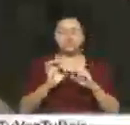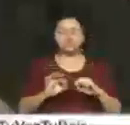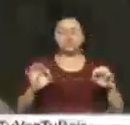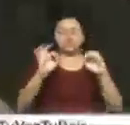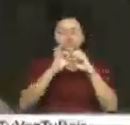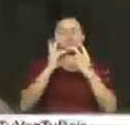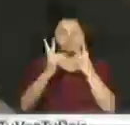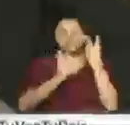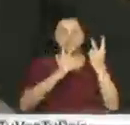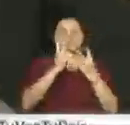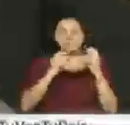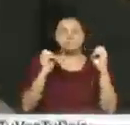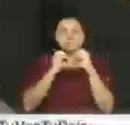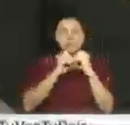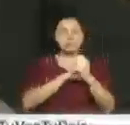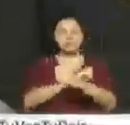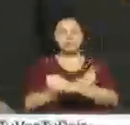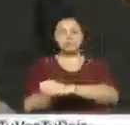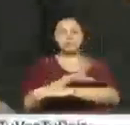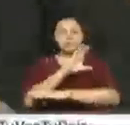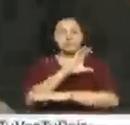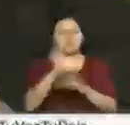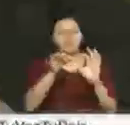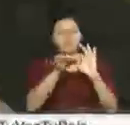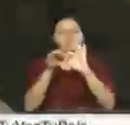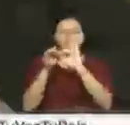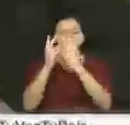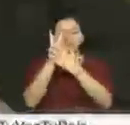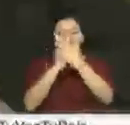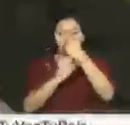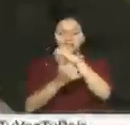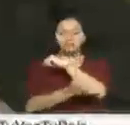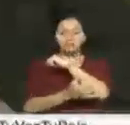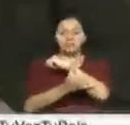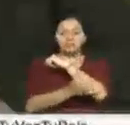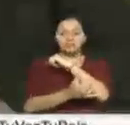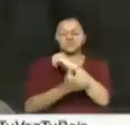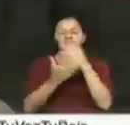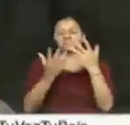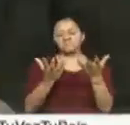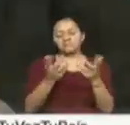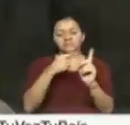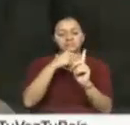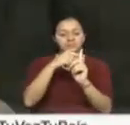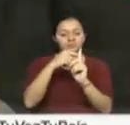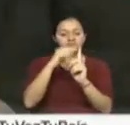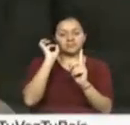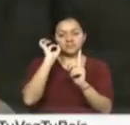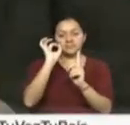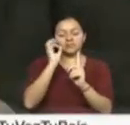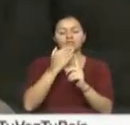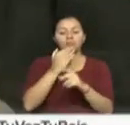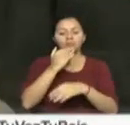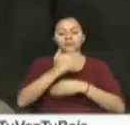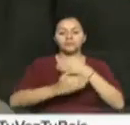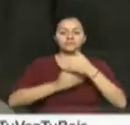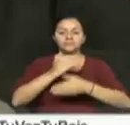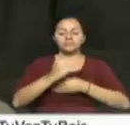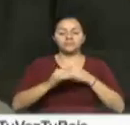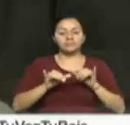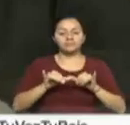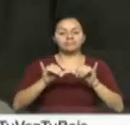visita fortalece nuestra relación, que es excelente, y vamos a